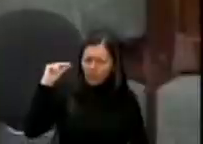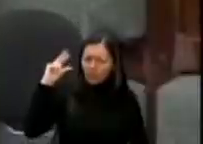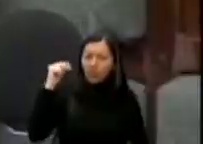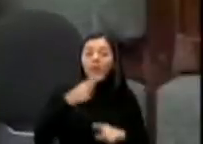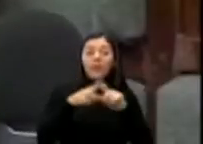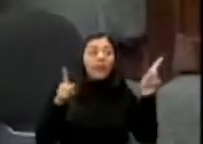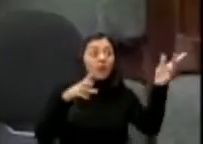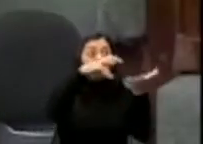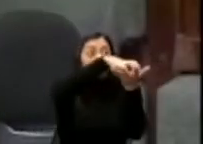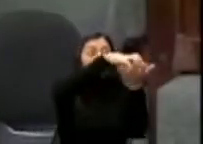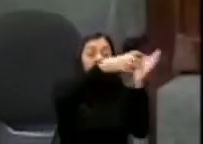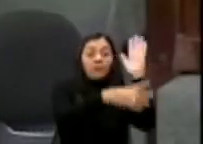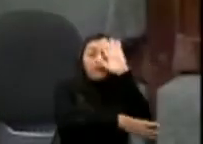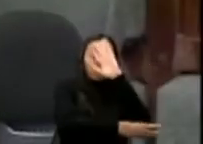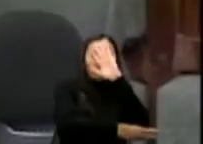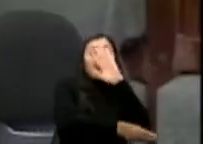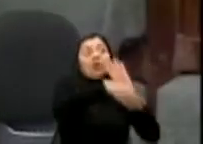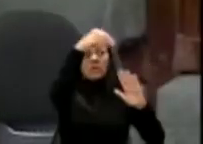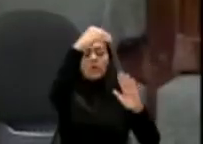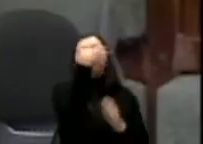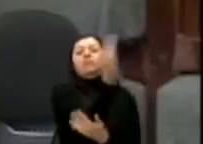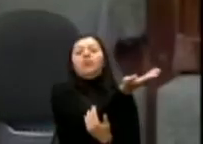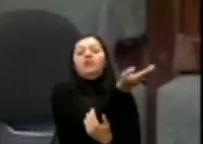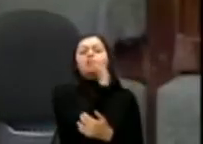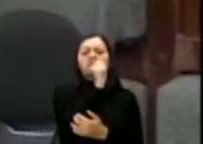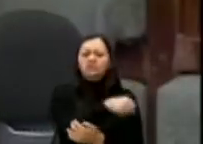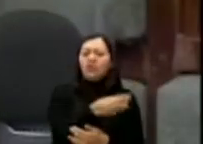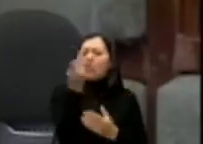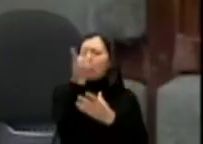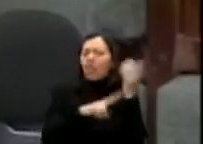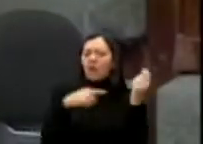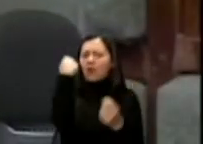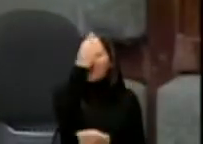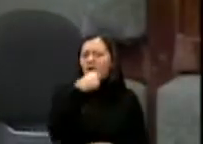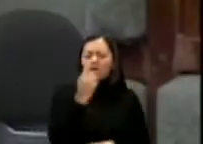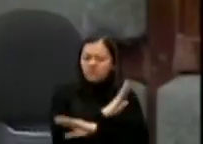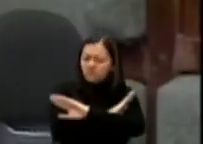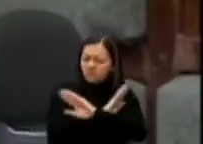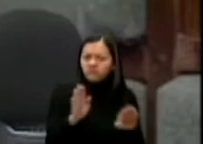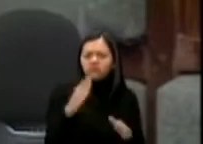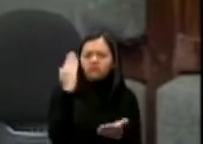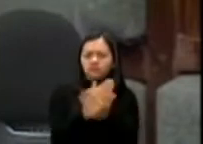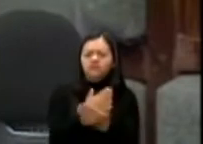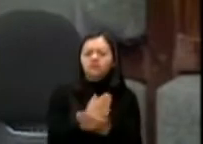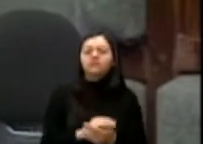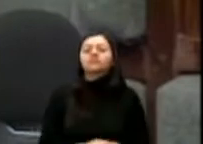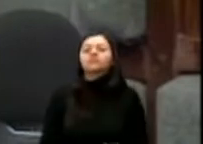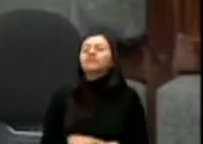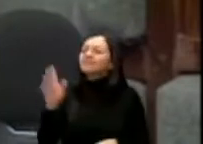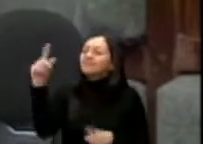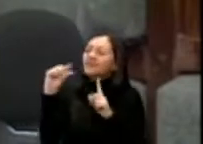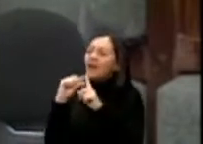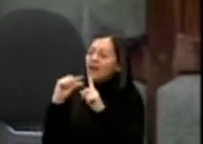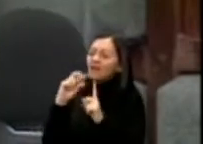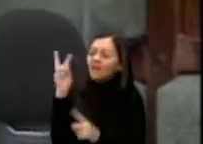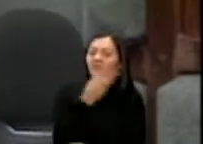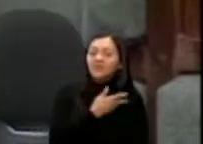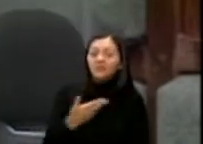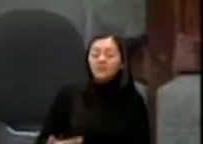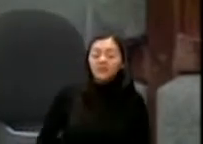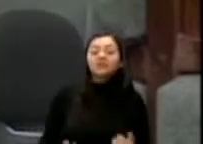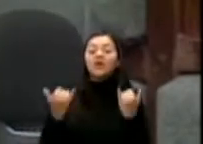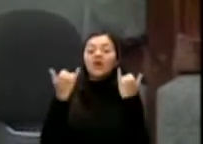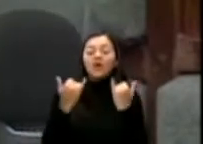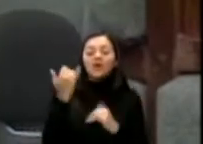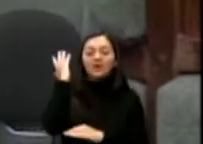así no sale la amazonía tiene que rebelarse en contra de la doble moral ha sido la palabra del vicepresidente de la república en este espacio